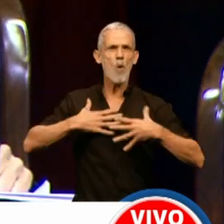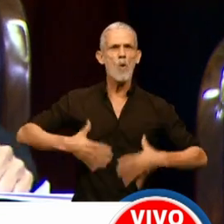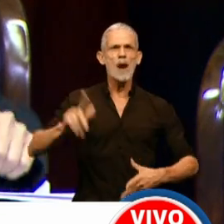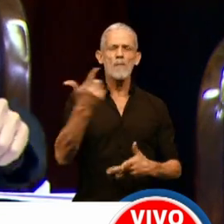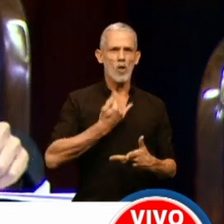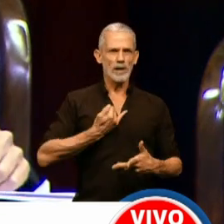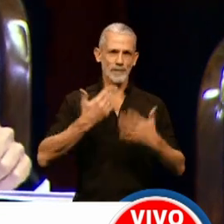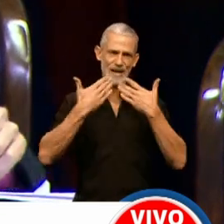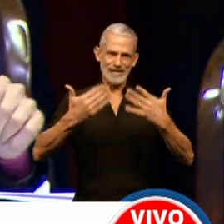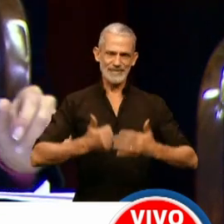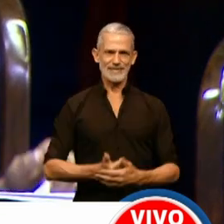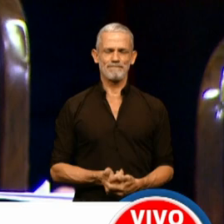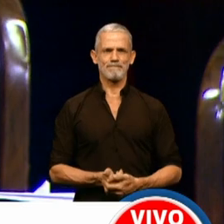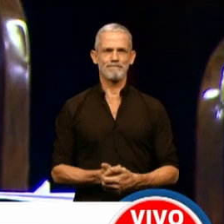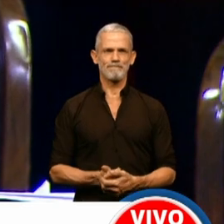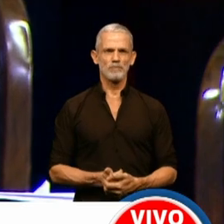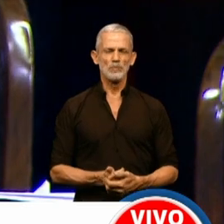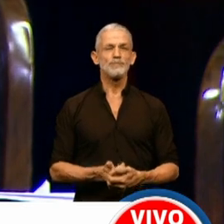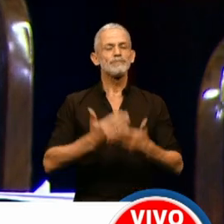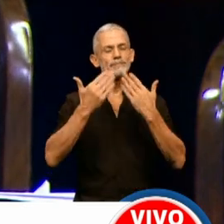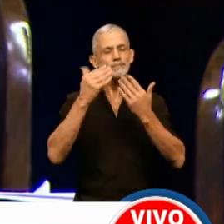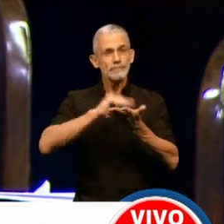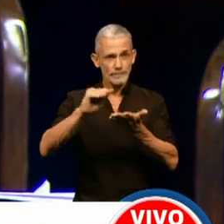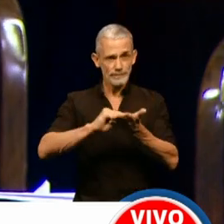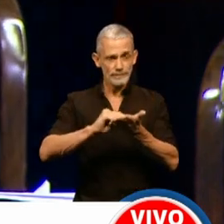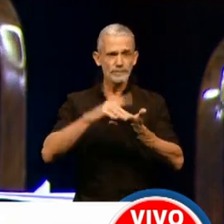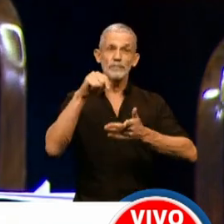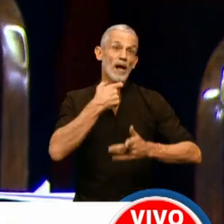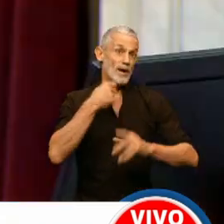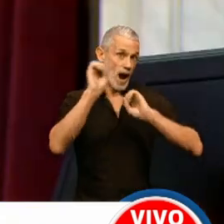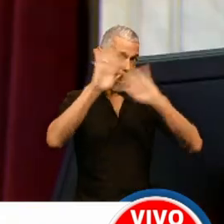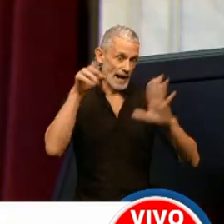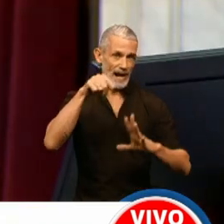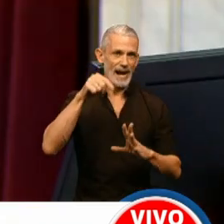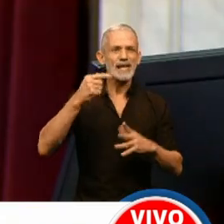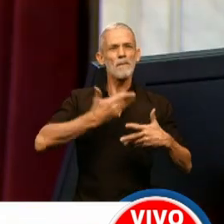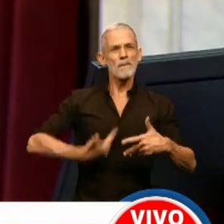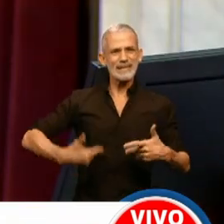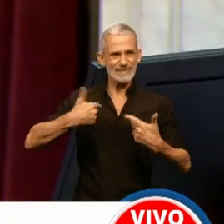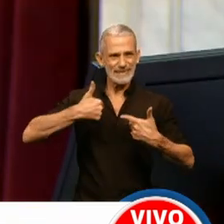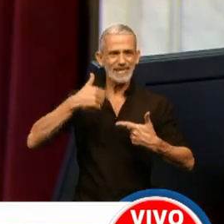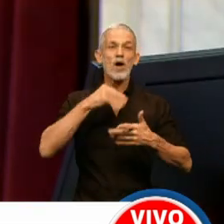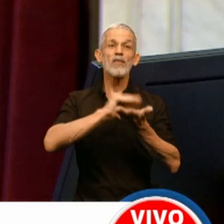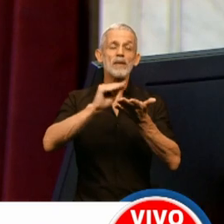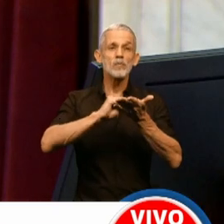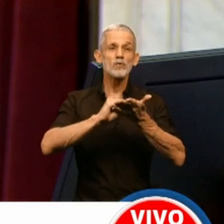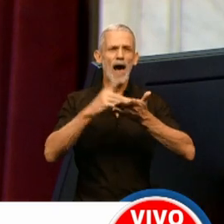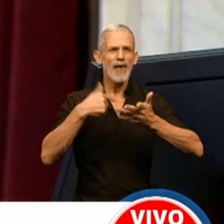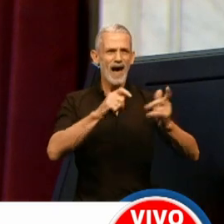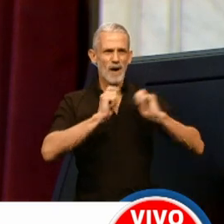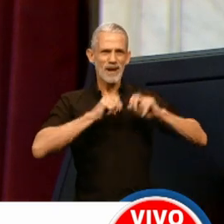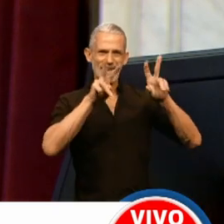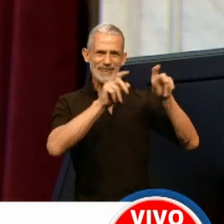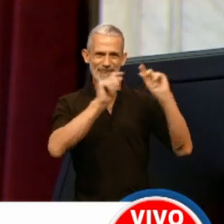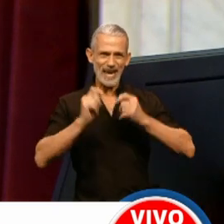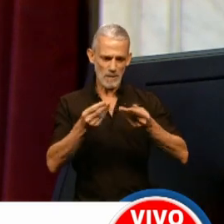gracias señor presidente gracias diputada quiero aclarar que esta presidencia cuando la diputada nos traslado el tema